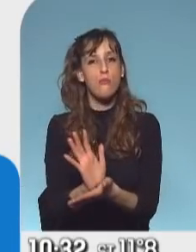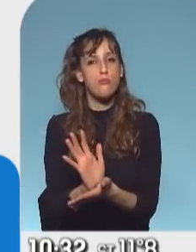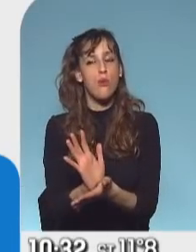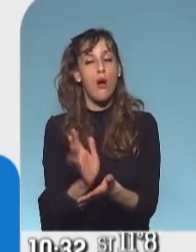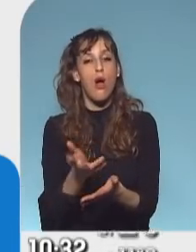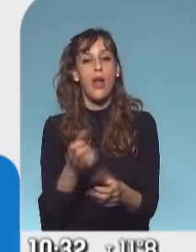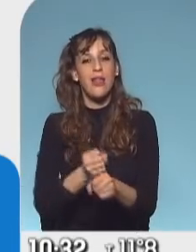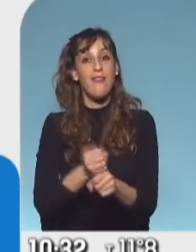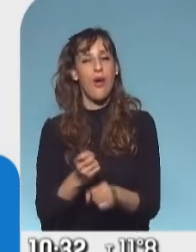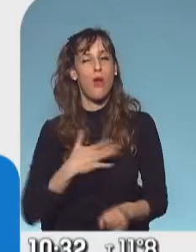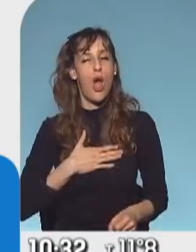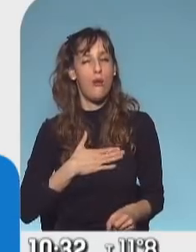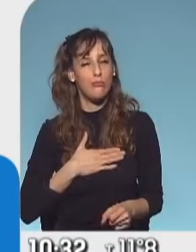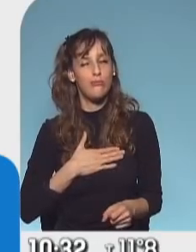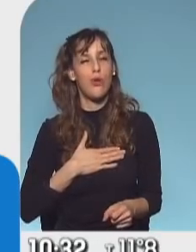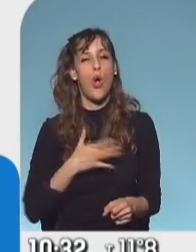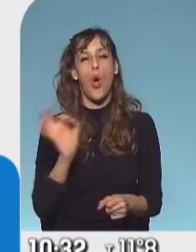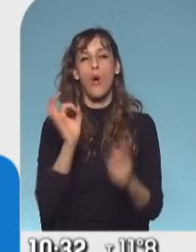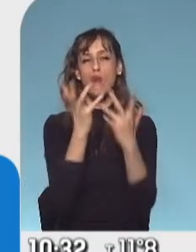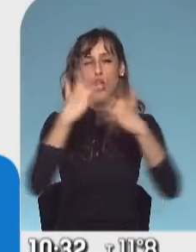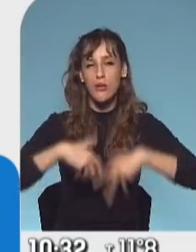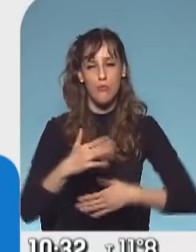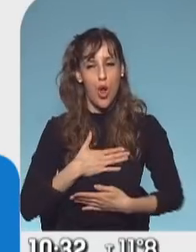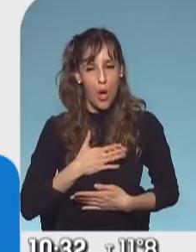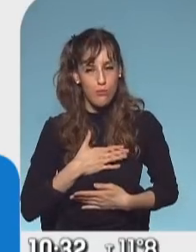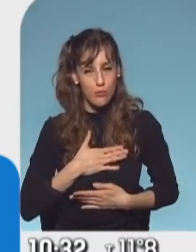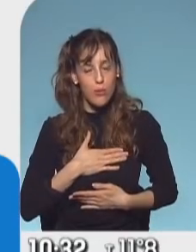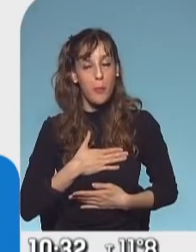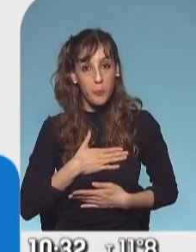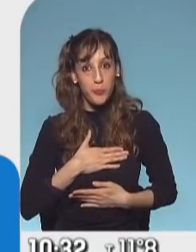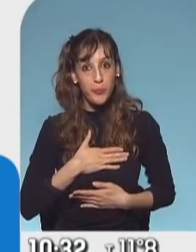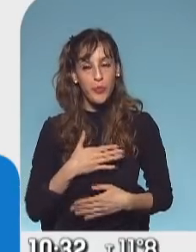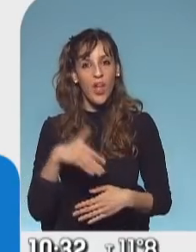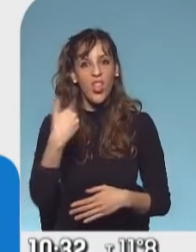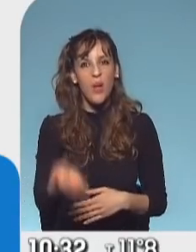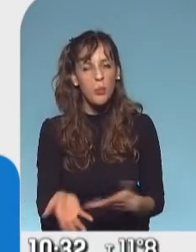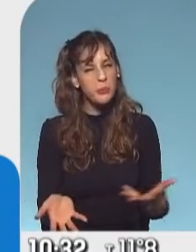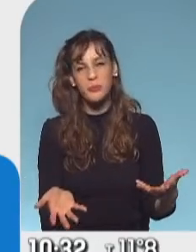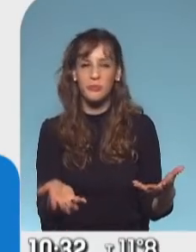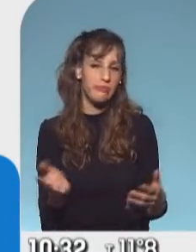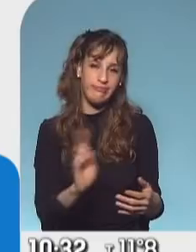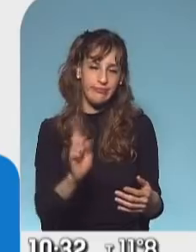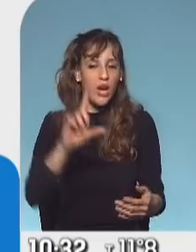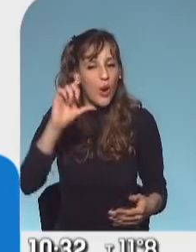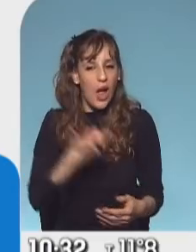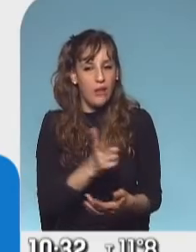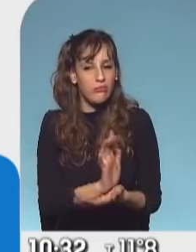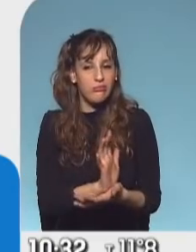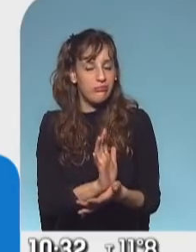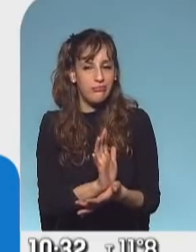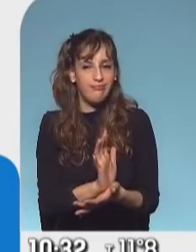trabajo propio o con proyectos propios se convierte en casi en una quimera, dura lo que dura un